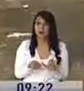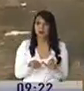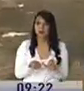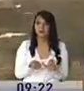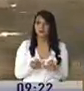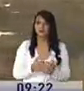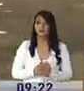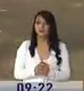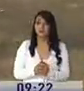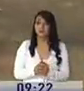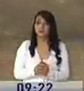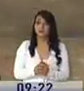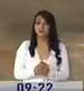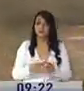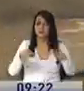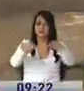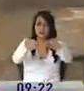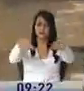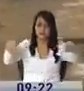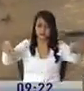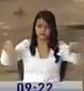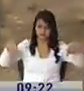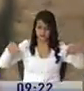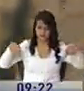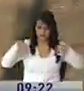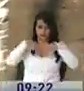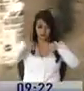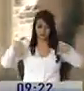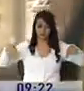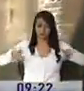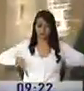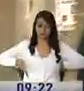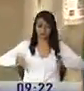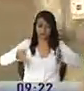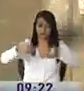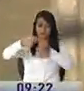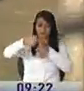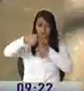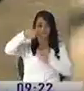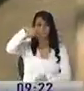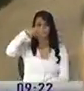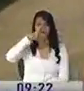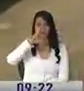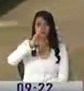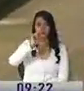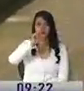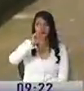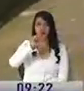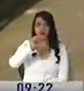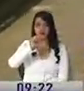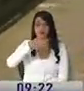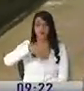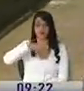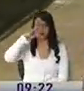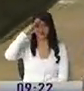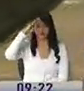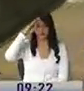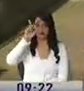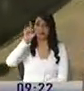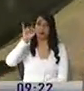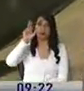encuentra cercada lo que es la calle pucará agentes tanto de la dinas como de